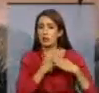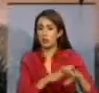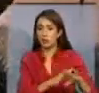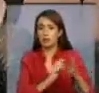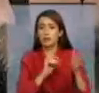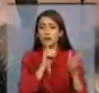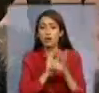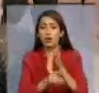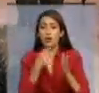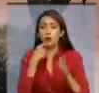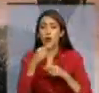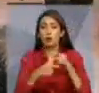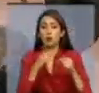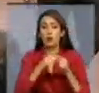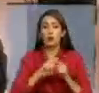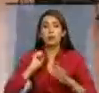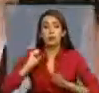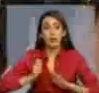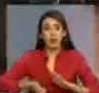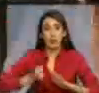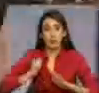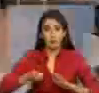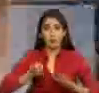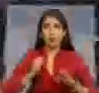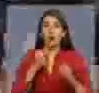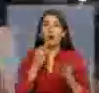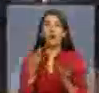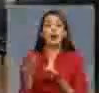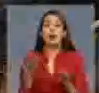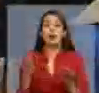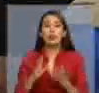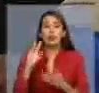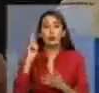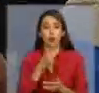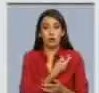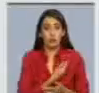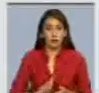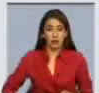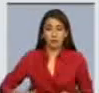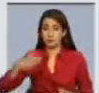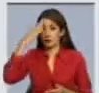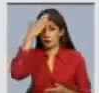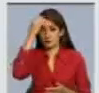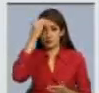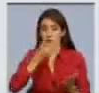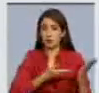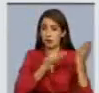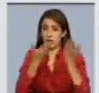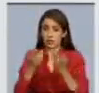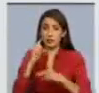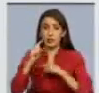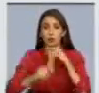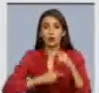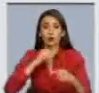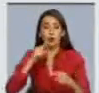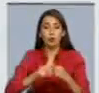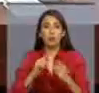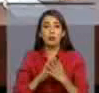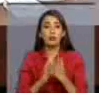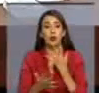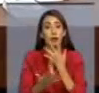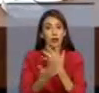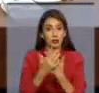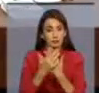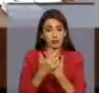ampliación planteados por Eduardo Franco Loor, abogado del vicepresidente de la República, Jorge Glass Espinel, en virtud de que la sentencia que niega